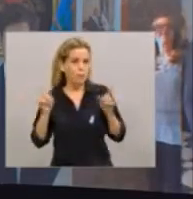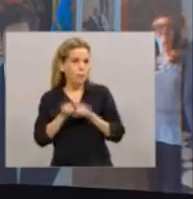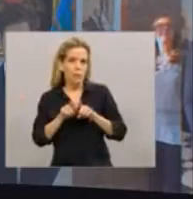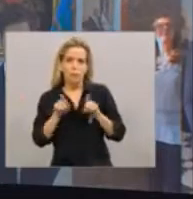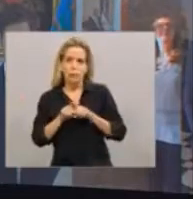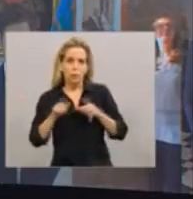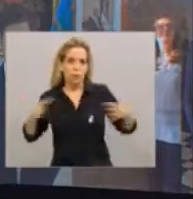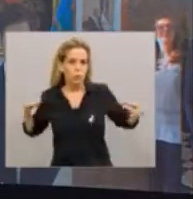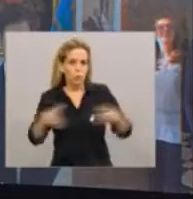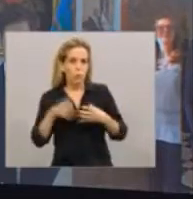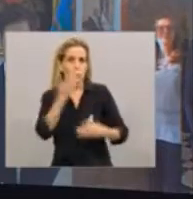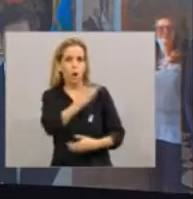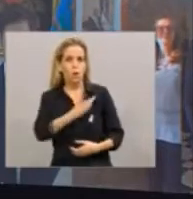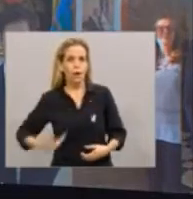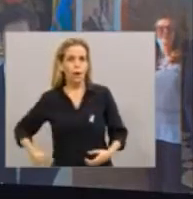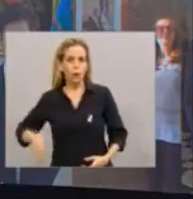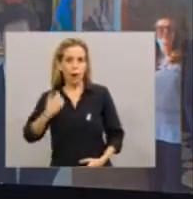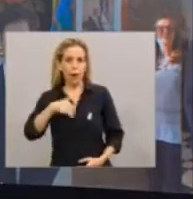argentina